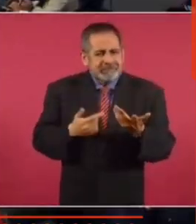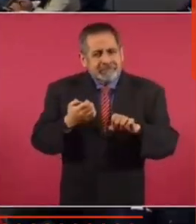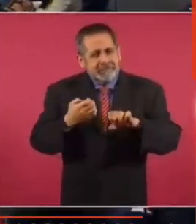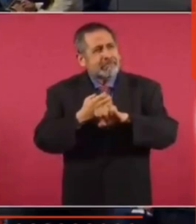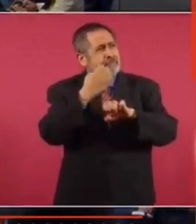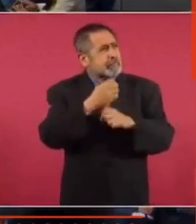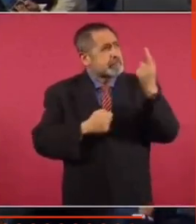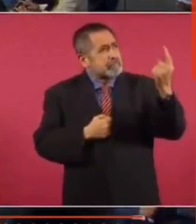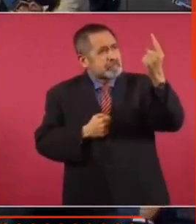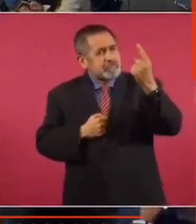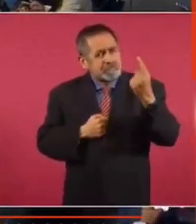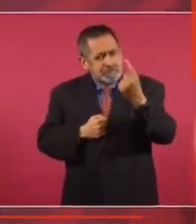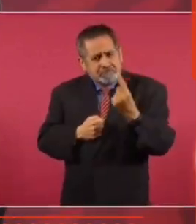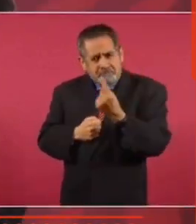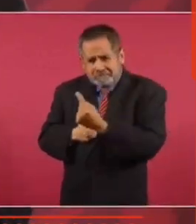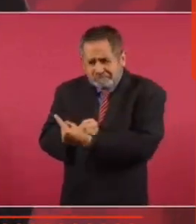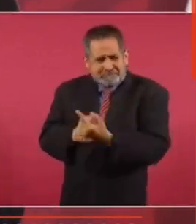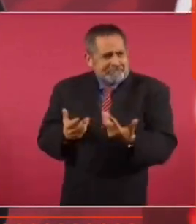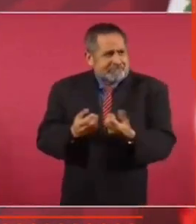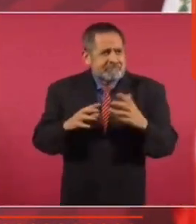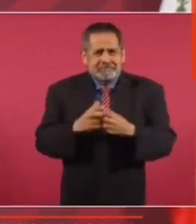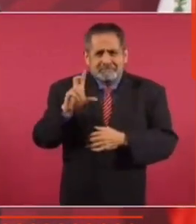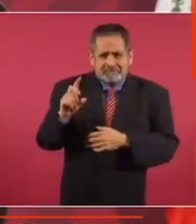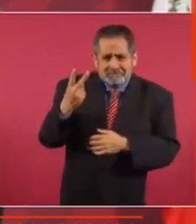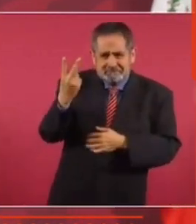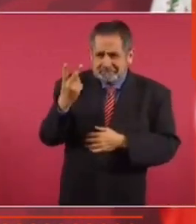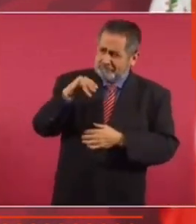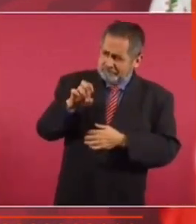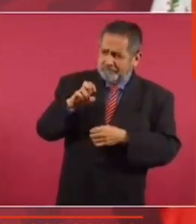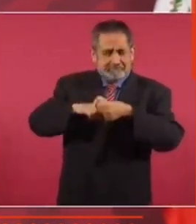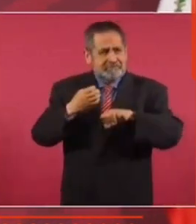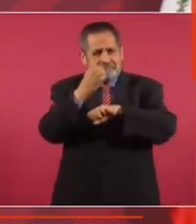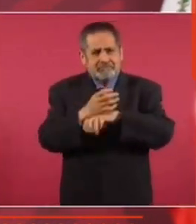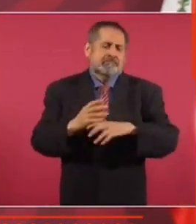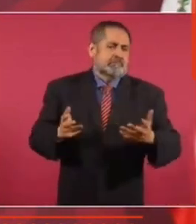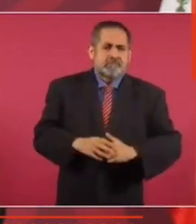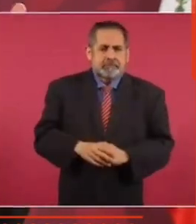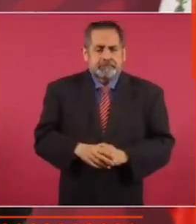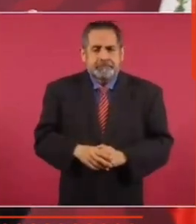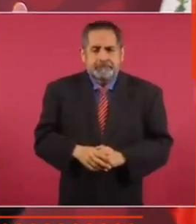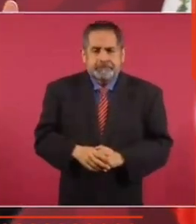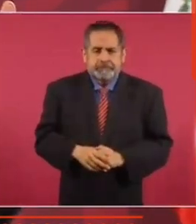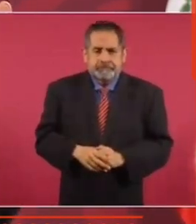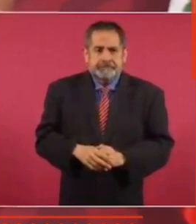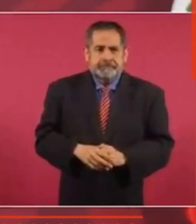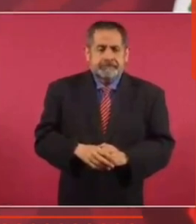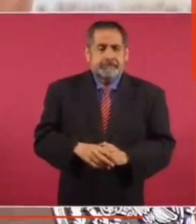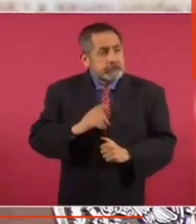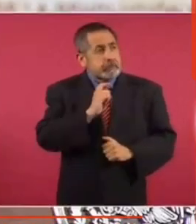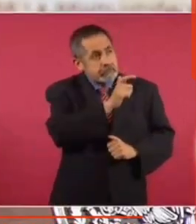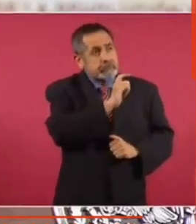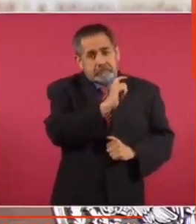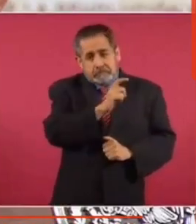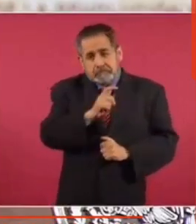estado. Entonces son 32 aparatos y se paga